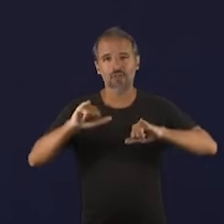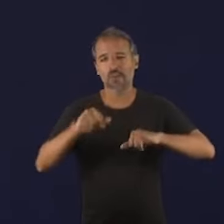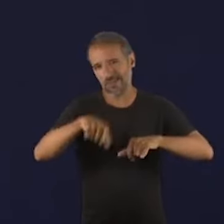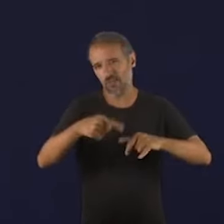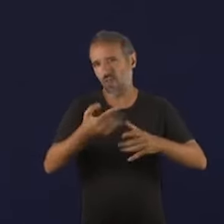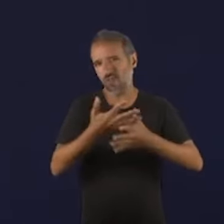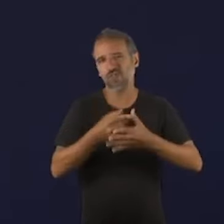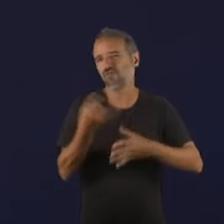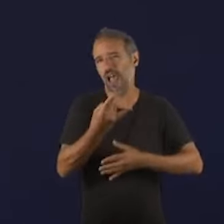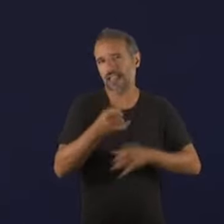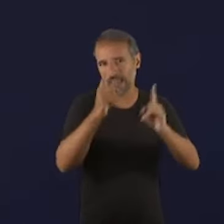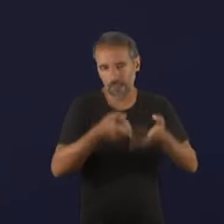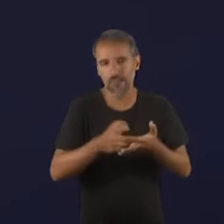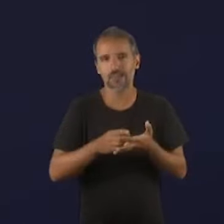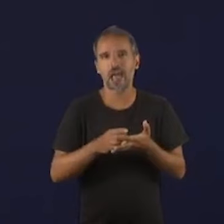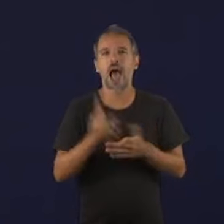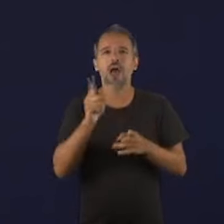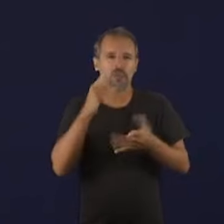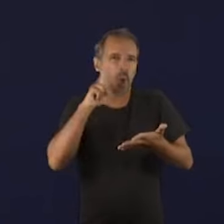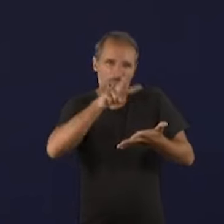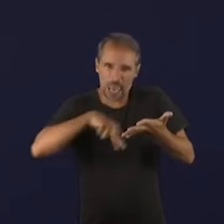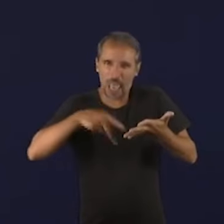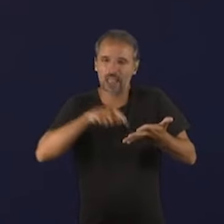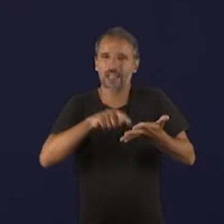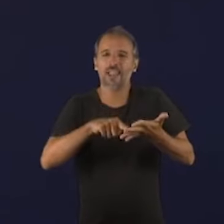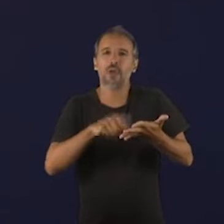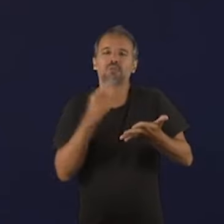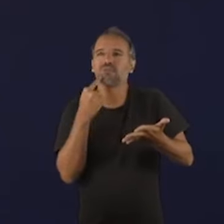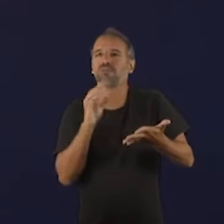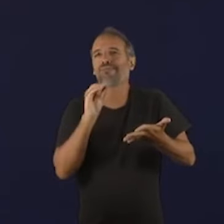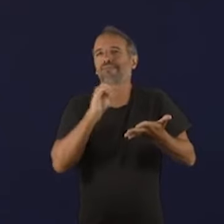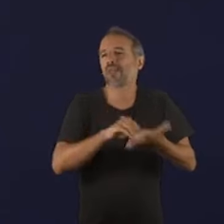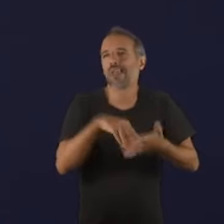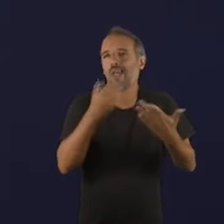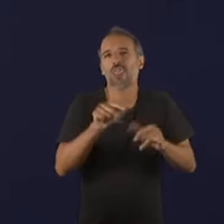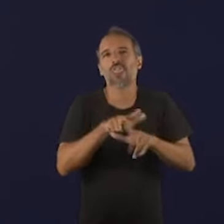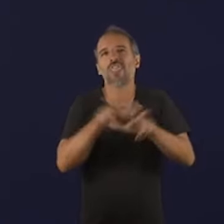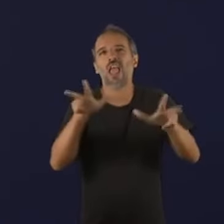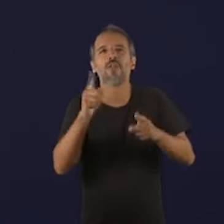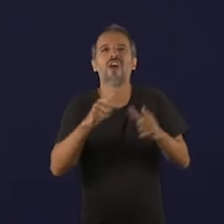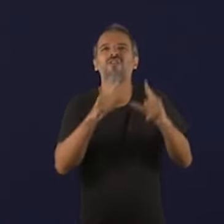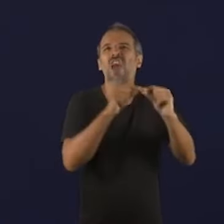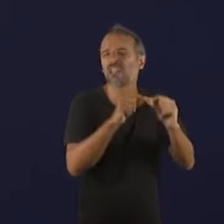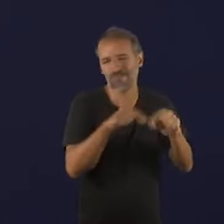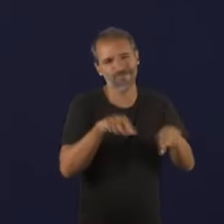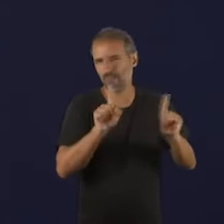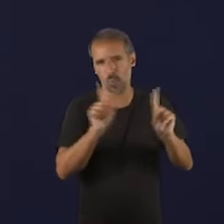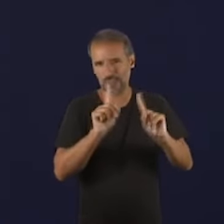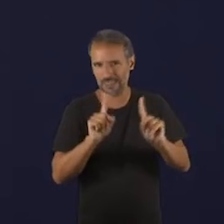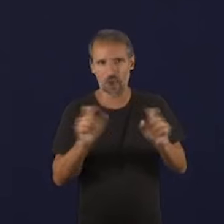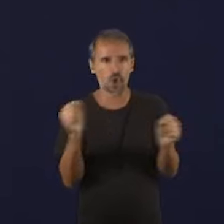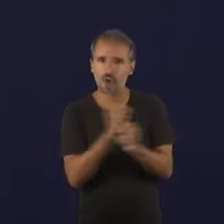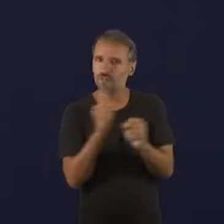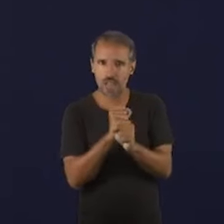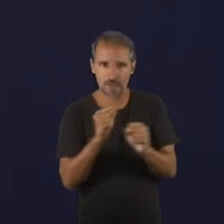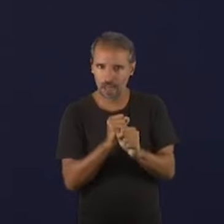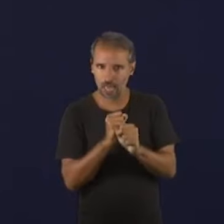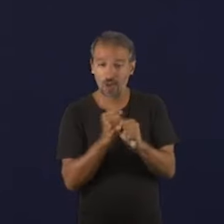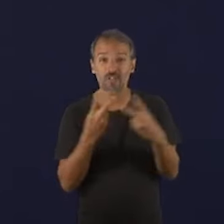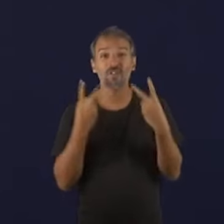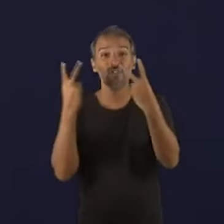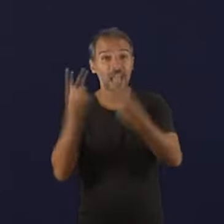leído incluso que han bueno han han puesto o han mencionado alguna fecha no está confirmado ningún